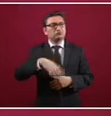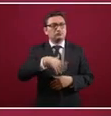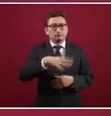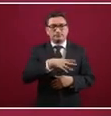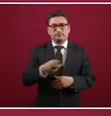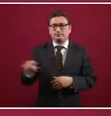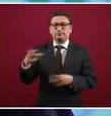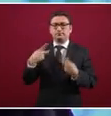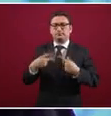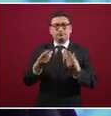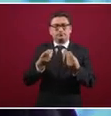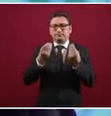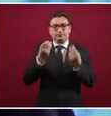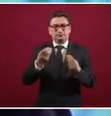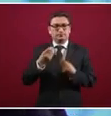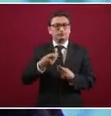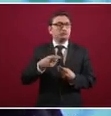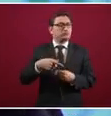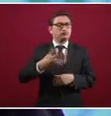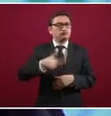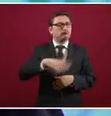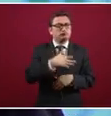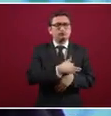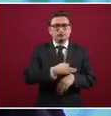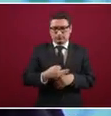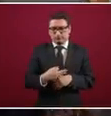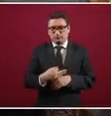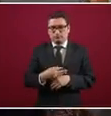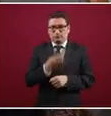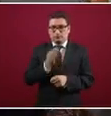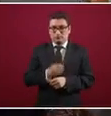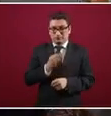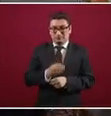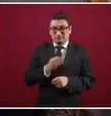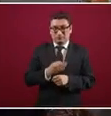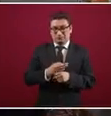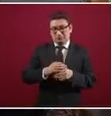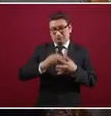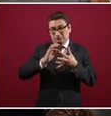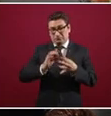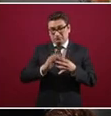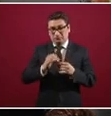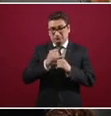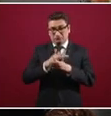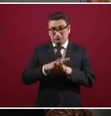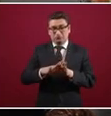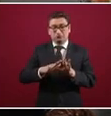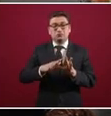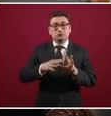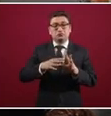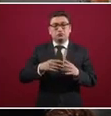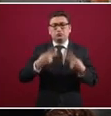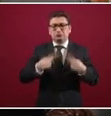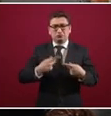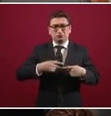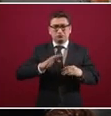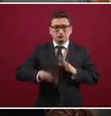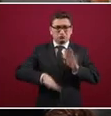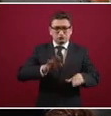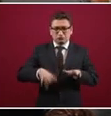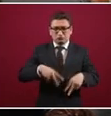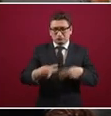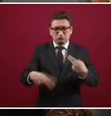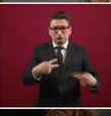están ausentes en sus casas estos datos del horror los estamos dando con todo el respeto y la